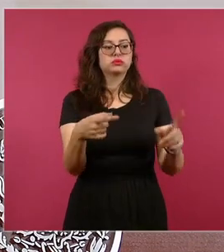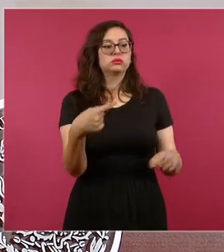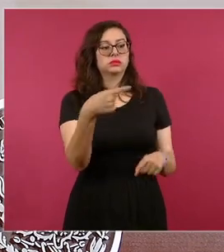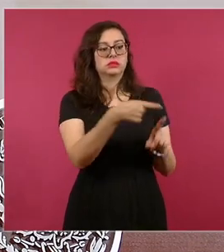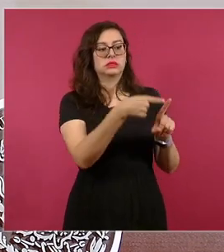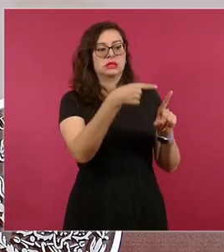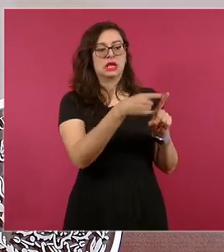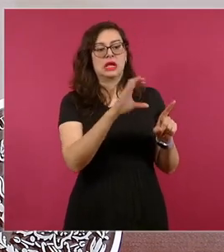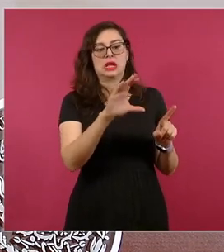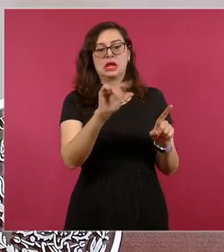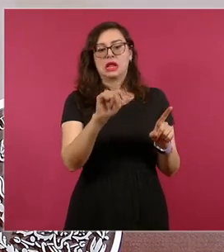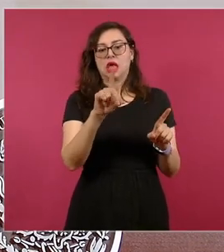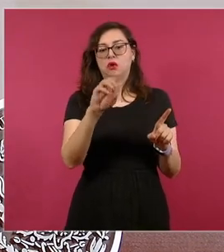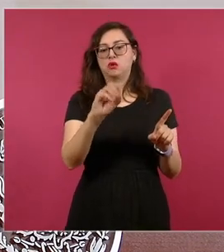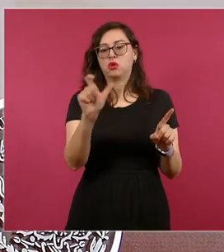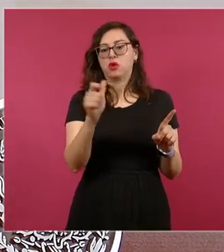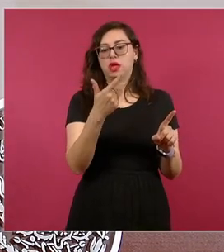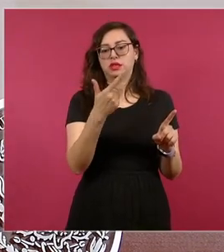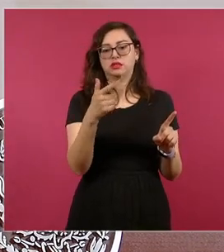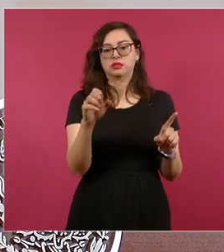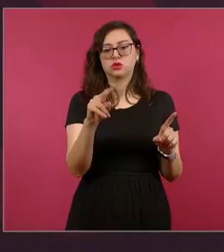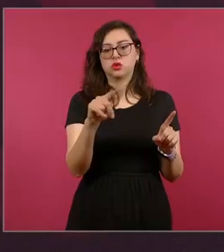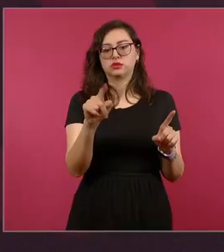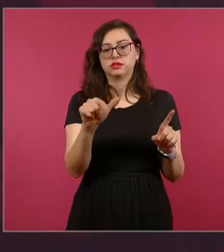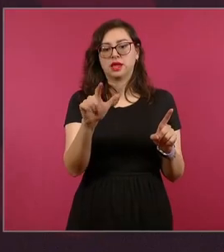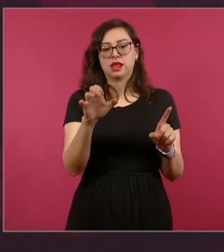está financiado